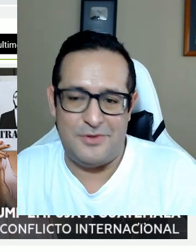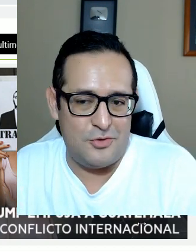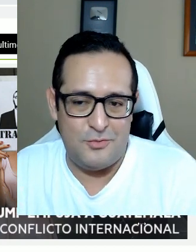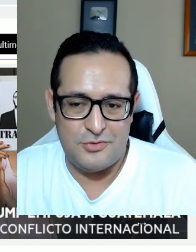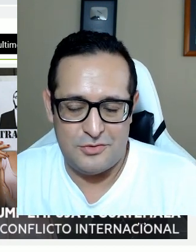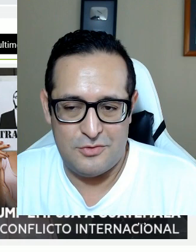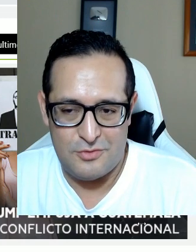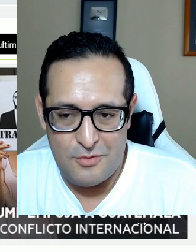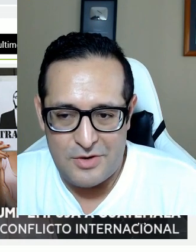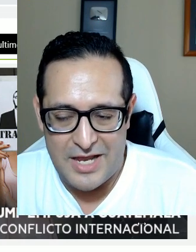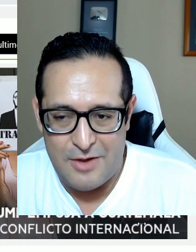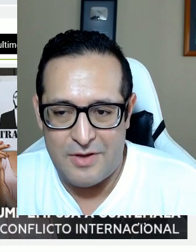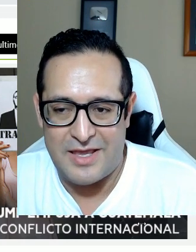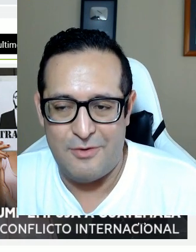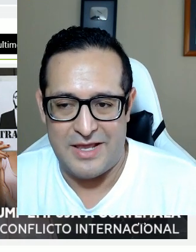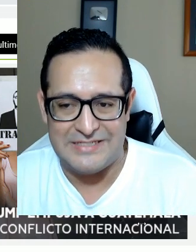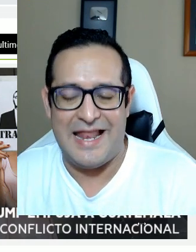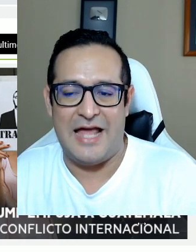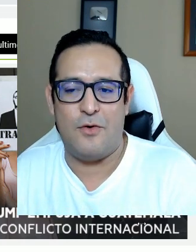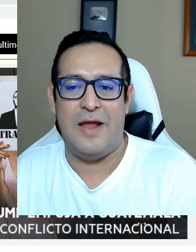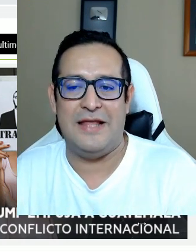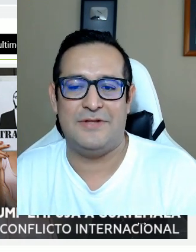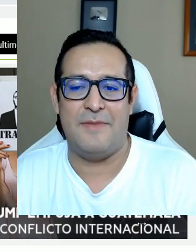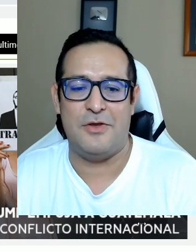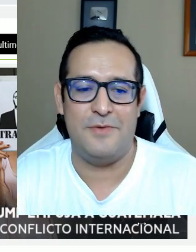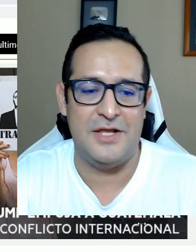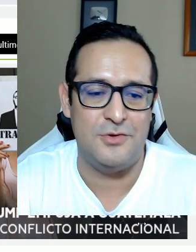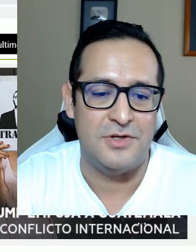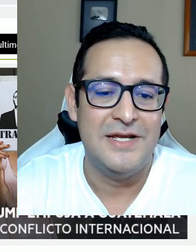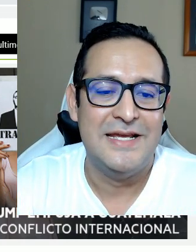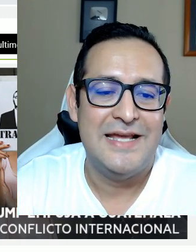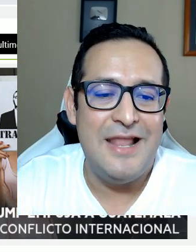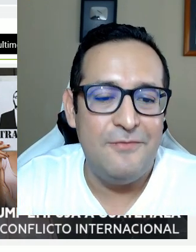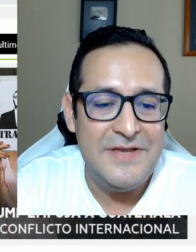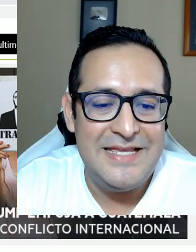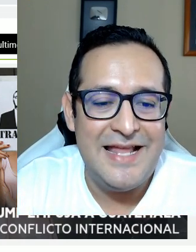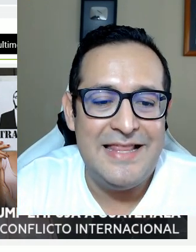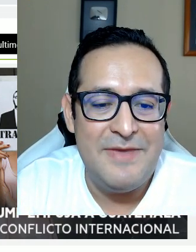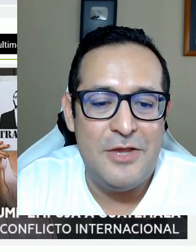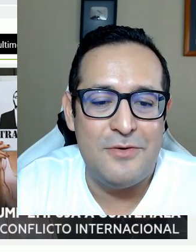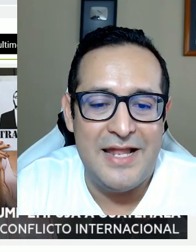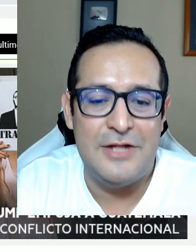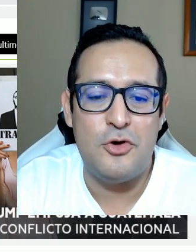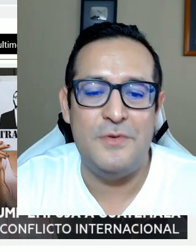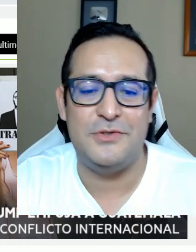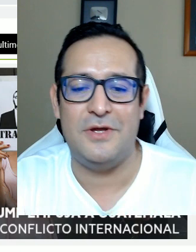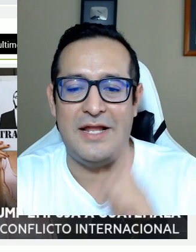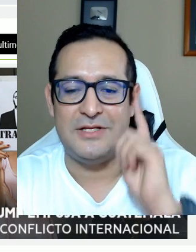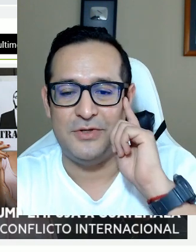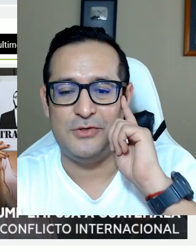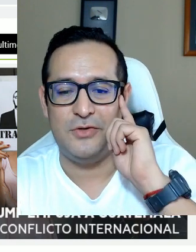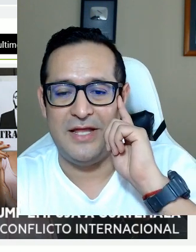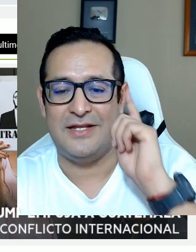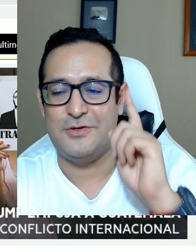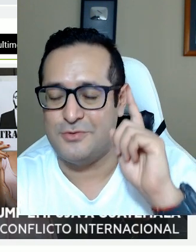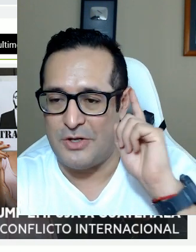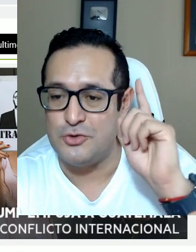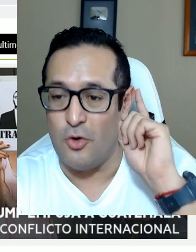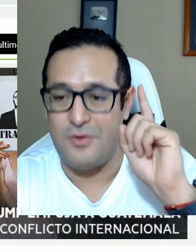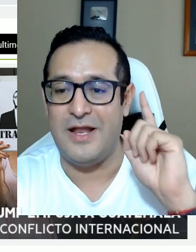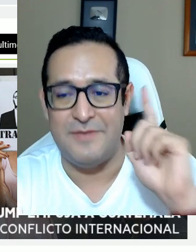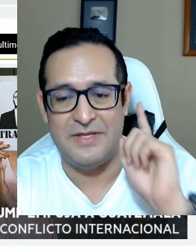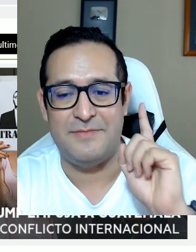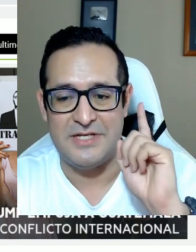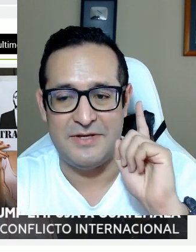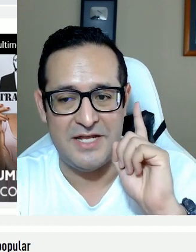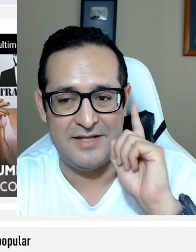deltonos no creo creo que es claro cuál es la mayor relación la oficina de méxico del alto comisionado de las naciones derechos humanos